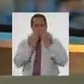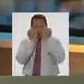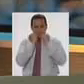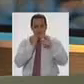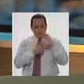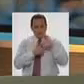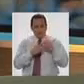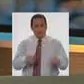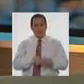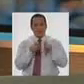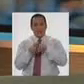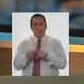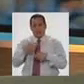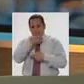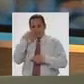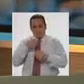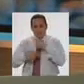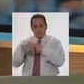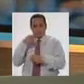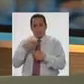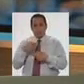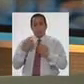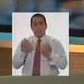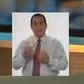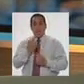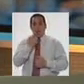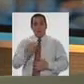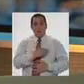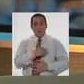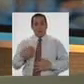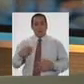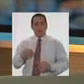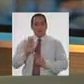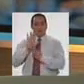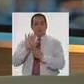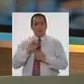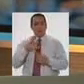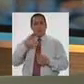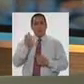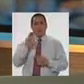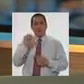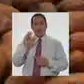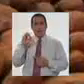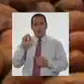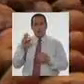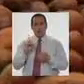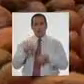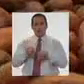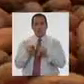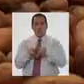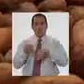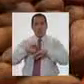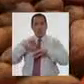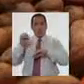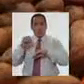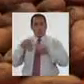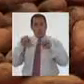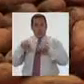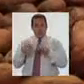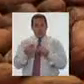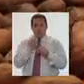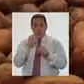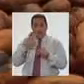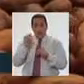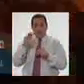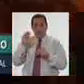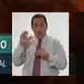Ministros, César Villanueva, lanzó la segunda edición del programa Cacao de Oro del Perú 2014. El cacao puede ser una